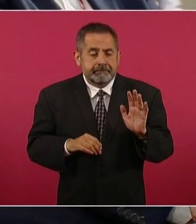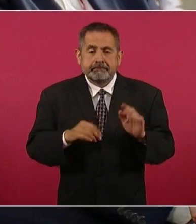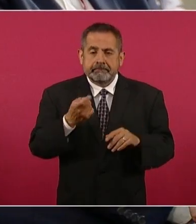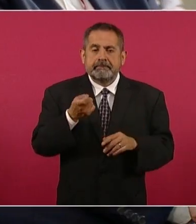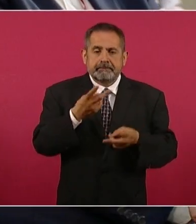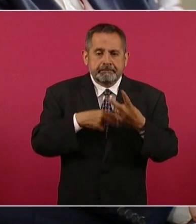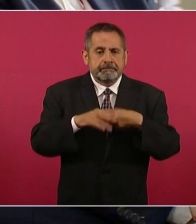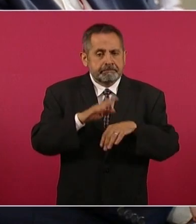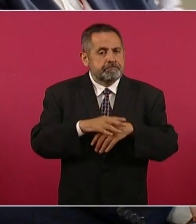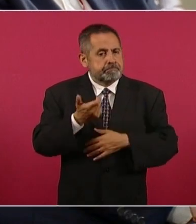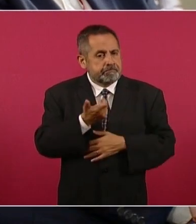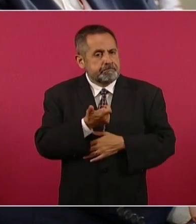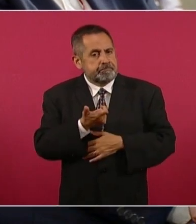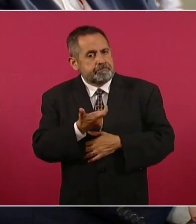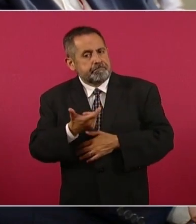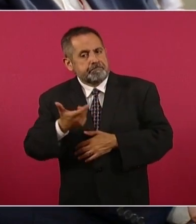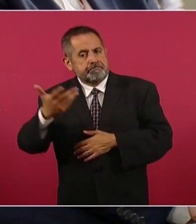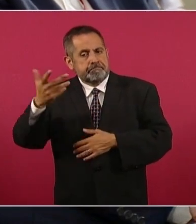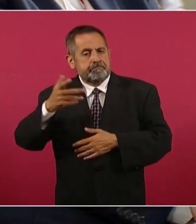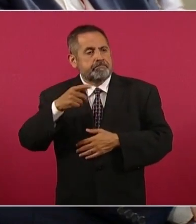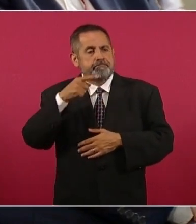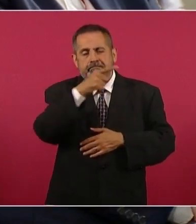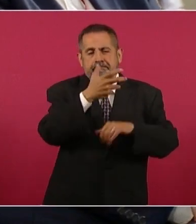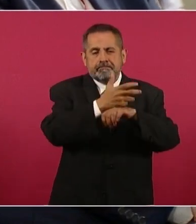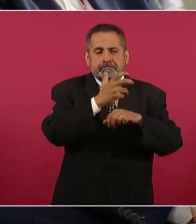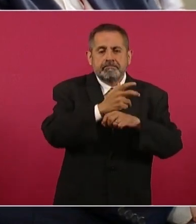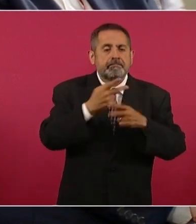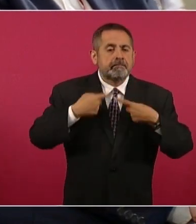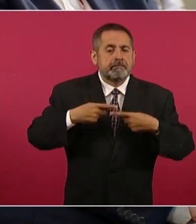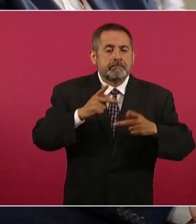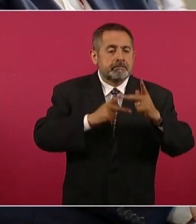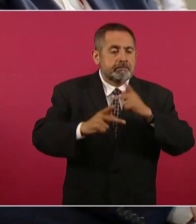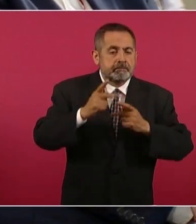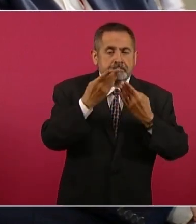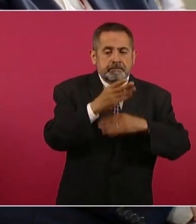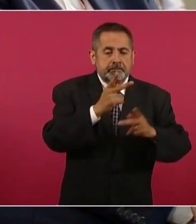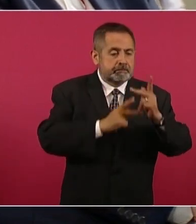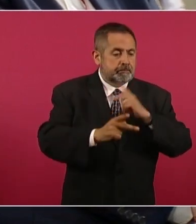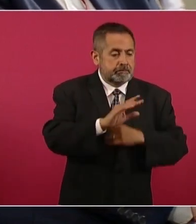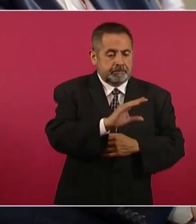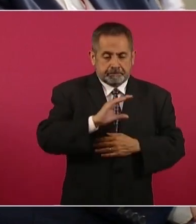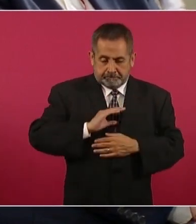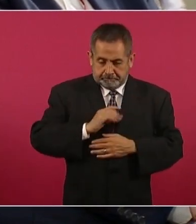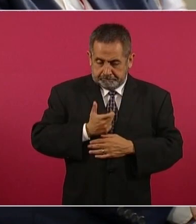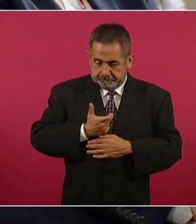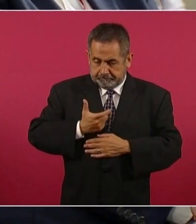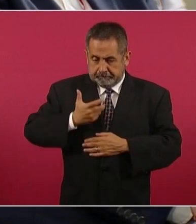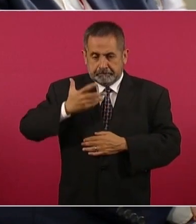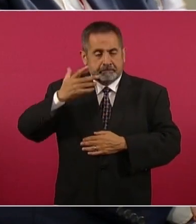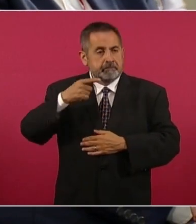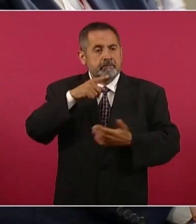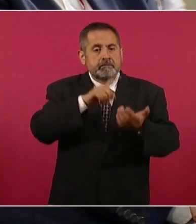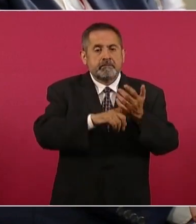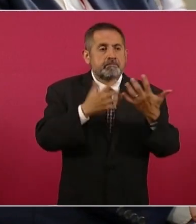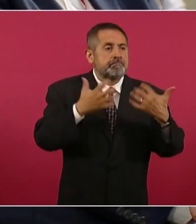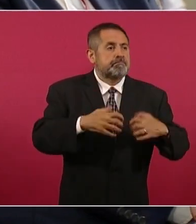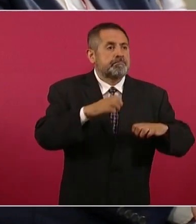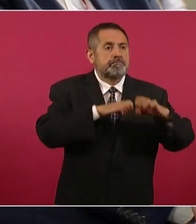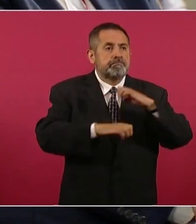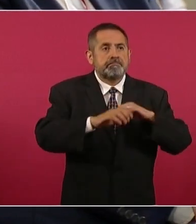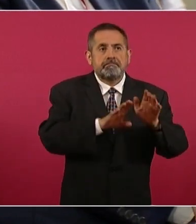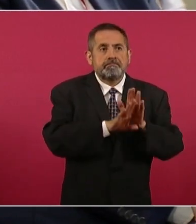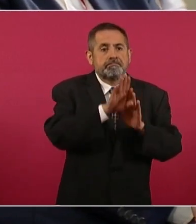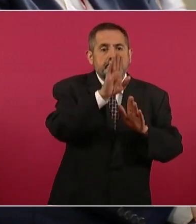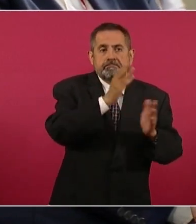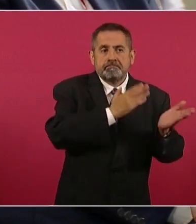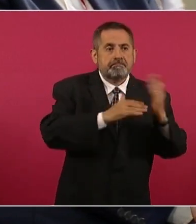encarecer el crédito y esto, pues para las empresas, pues no hay crecimiento.